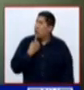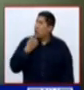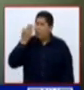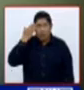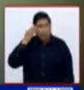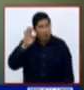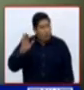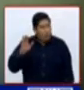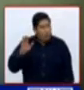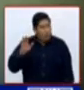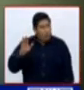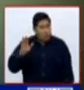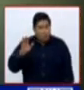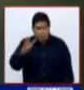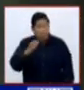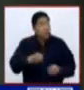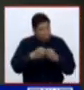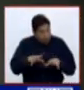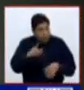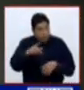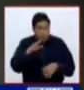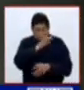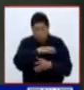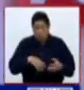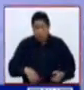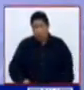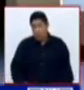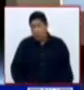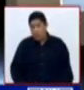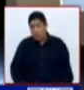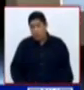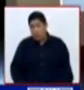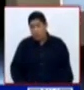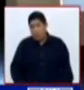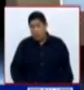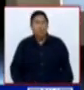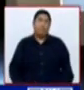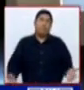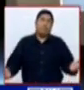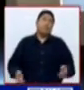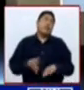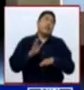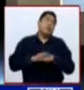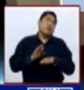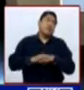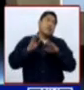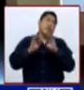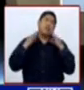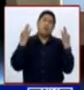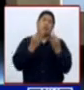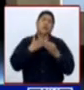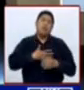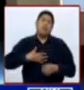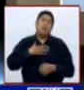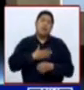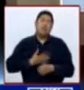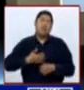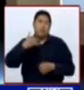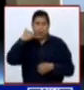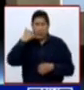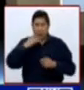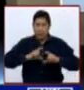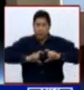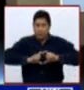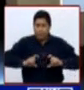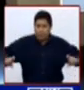como no me encuentro. Ah, o sea que te has perdido, te has desorientado. Bueno, hacemos el llamado a la familia, por favor, hay un número que apareció